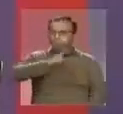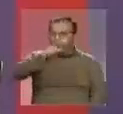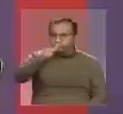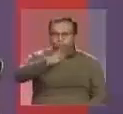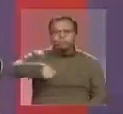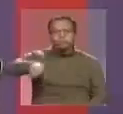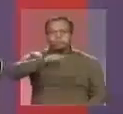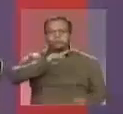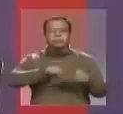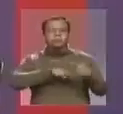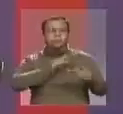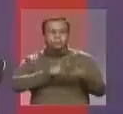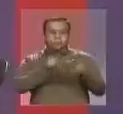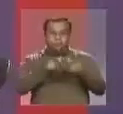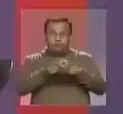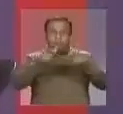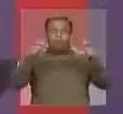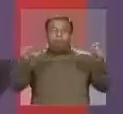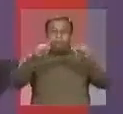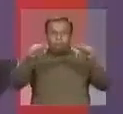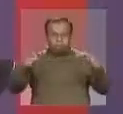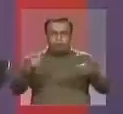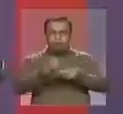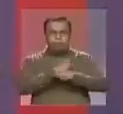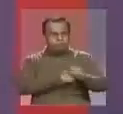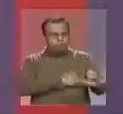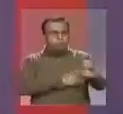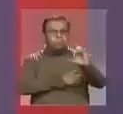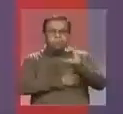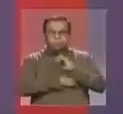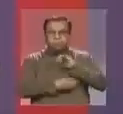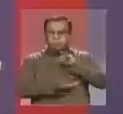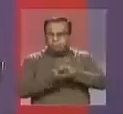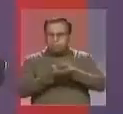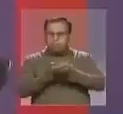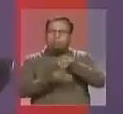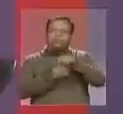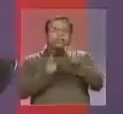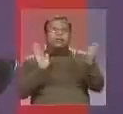y también que se aumente nuestros salarios.